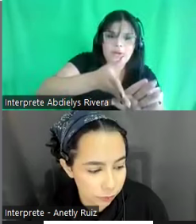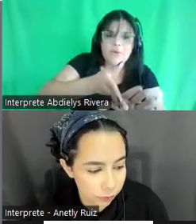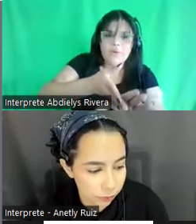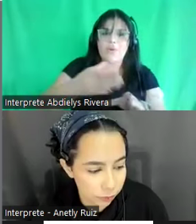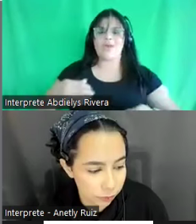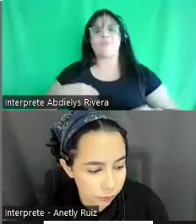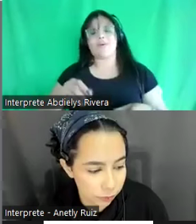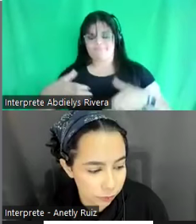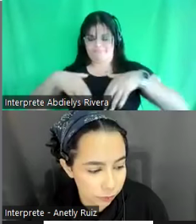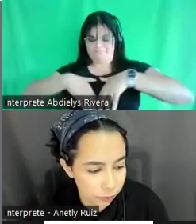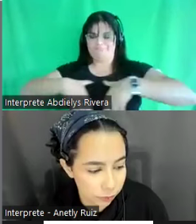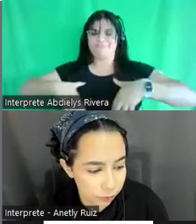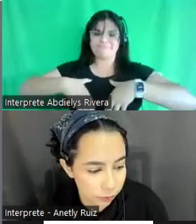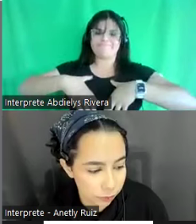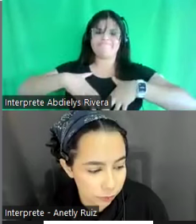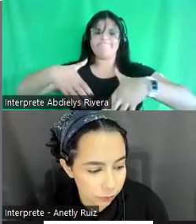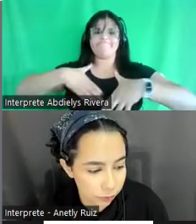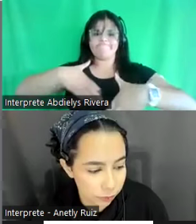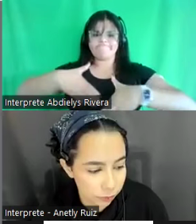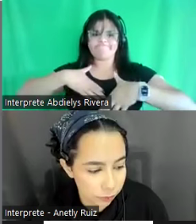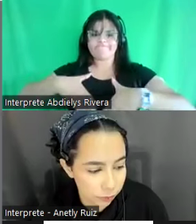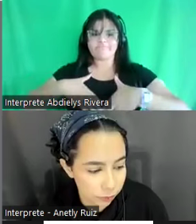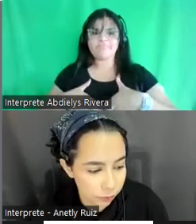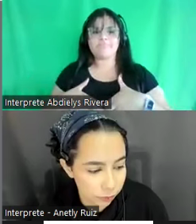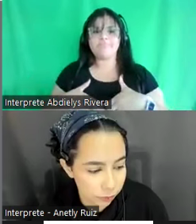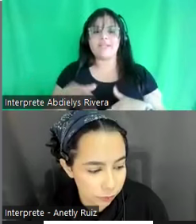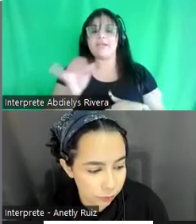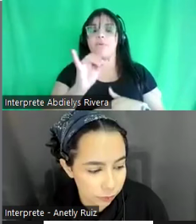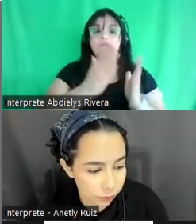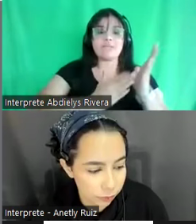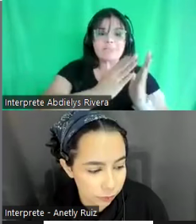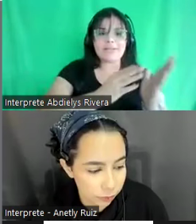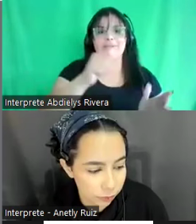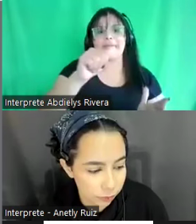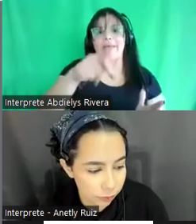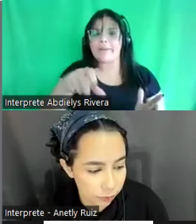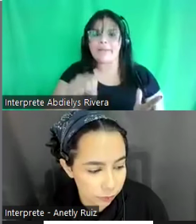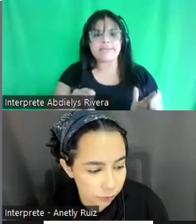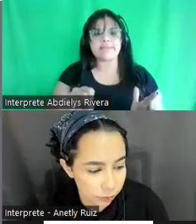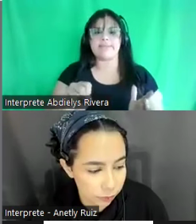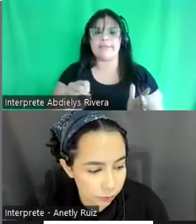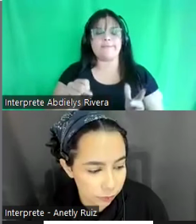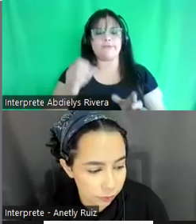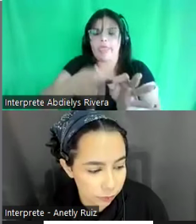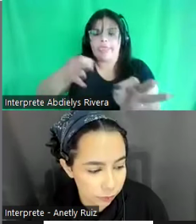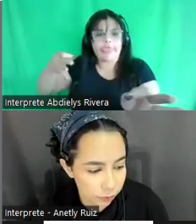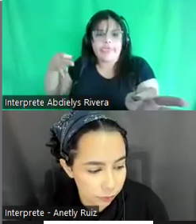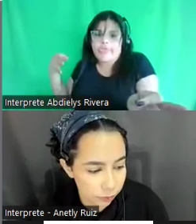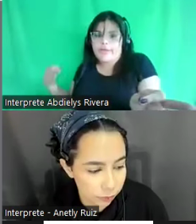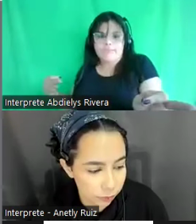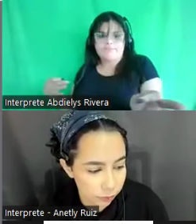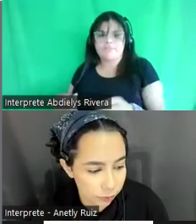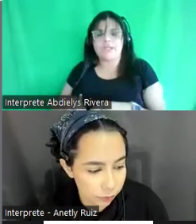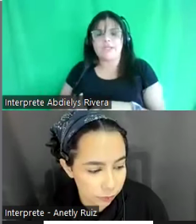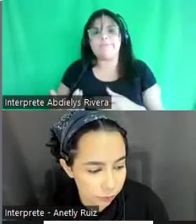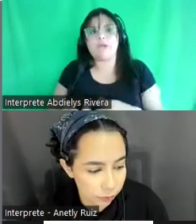seguimiento. Los servicios por APS dilatados e incompletos, uno o dos de los medicamentos recetados